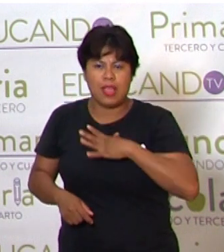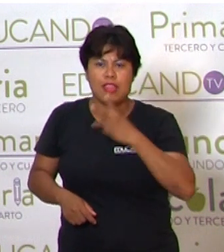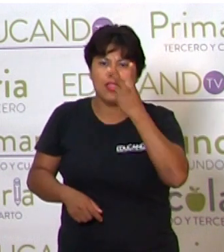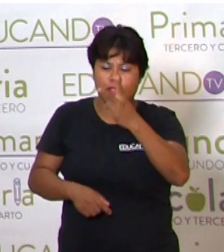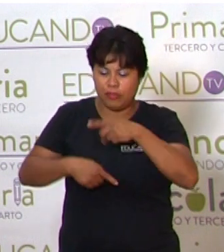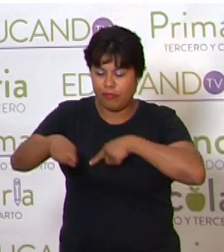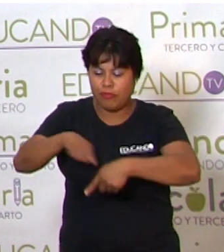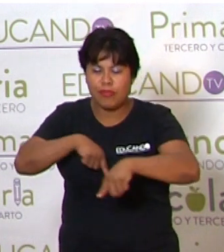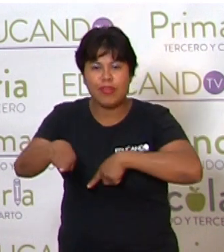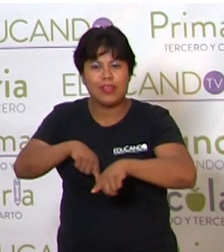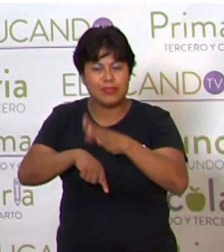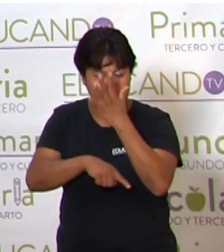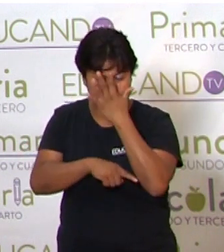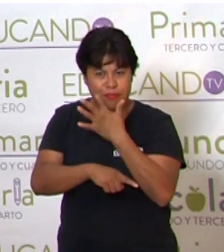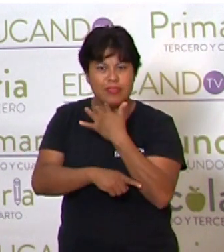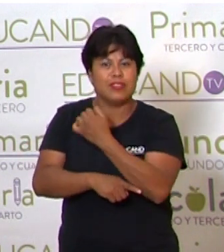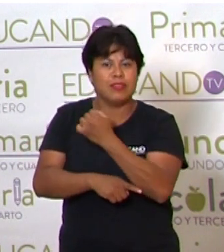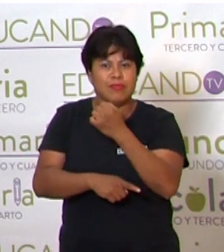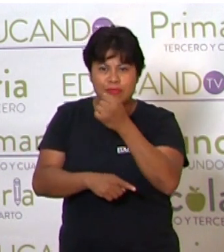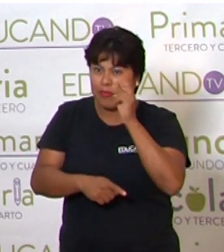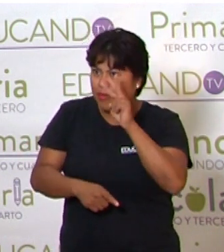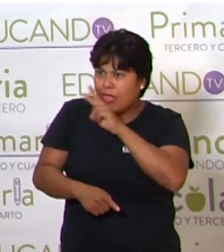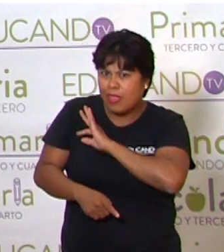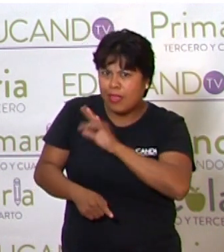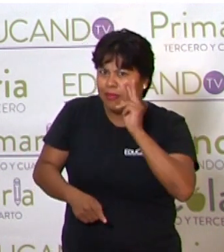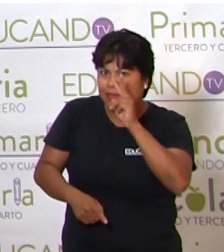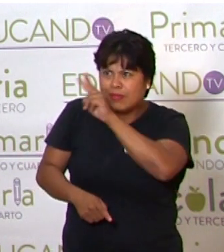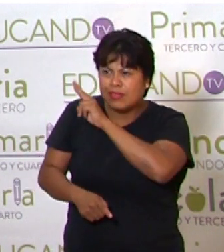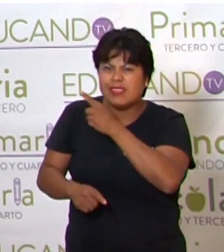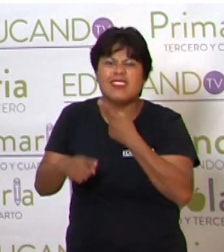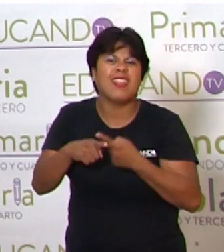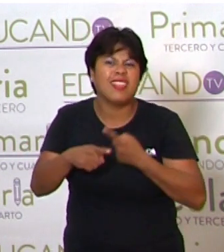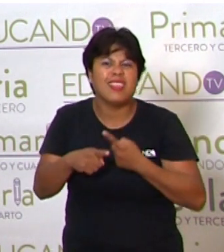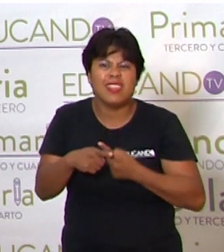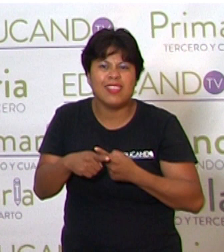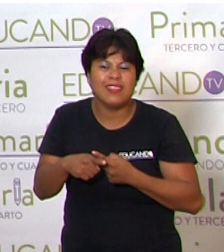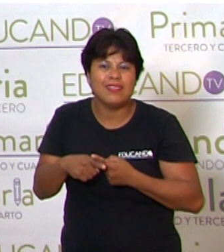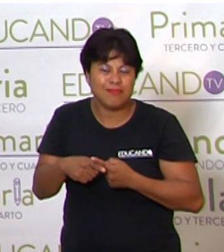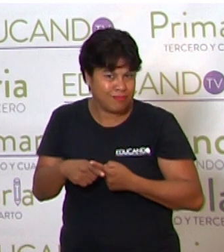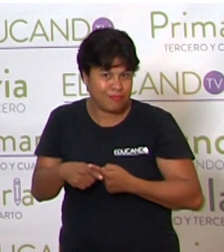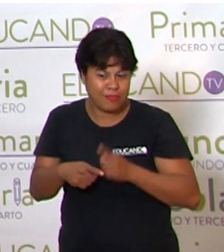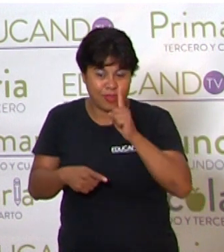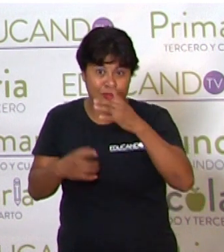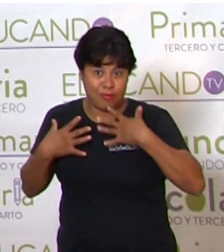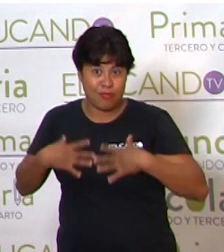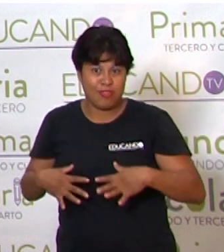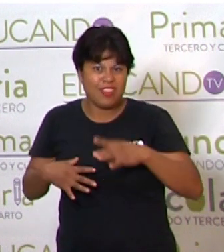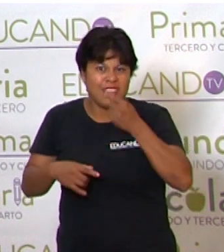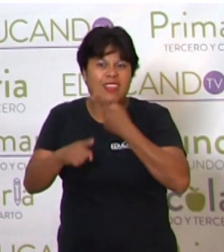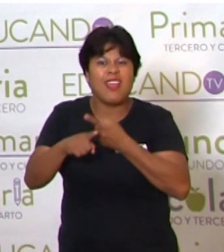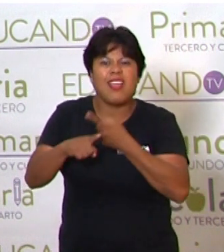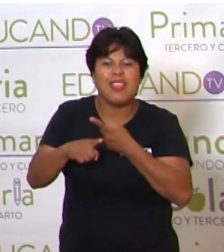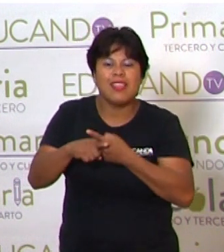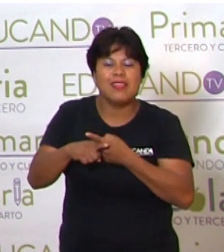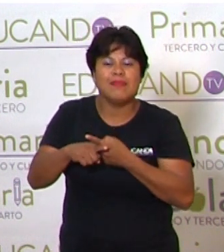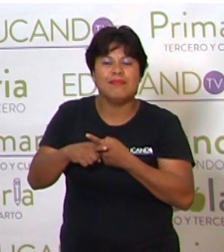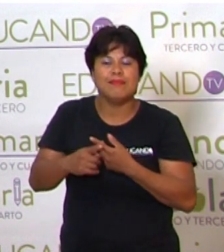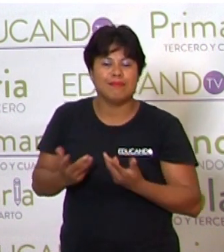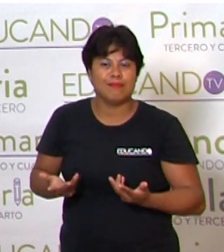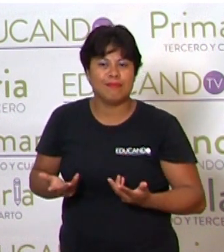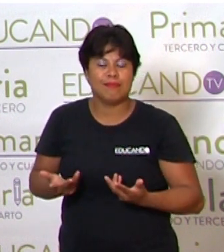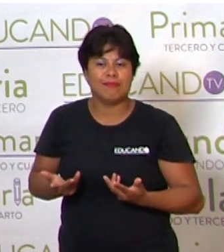dos futbolistas. ¿Quiénes son? ¿Los pueden reconocer? Estoy seguro que sí. Uno de ellos, ¿quién creen que es?